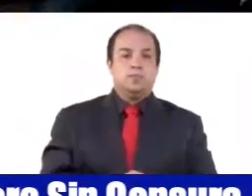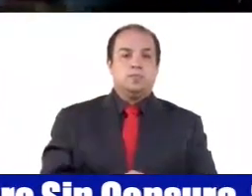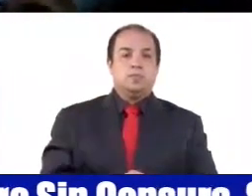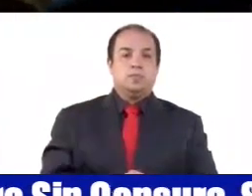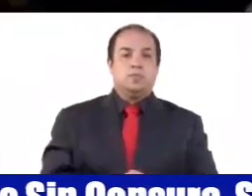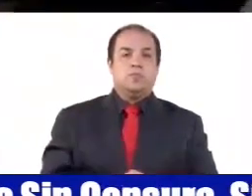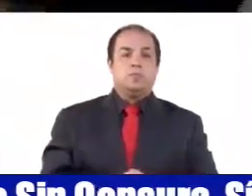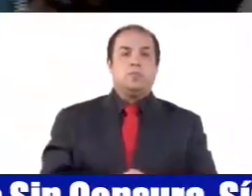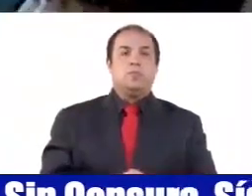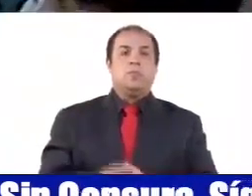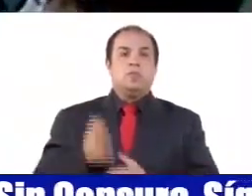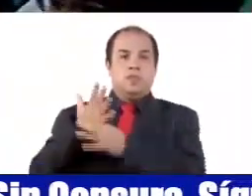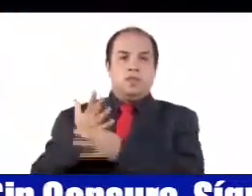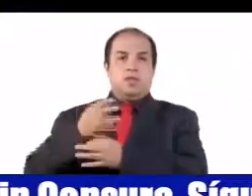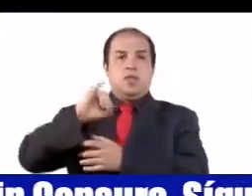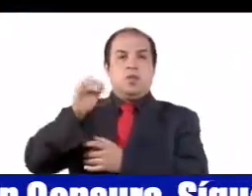dice José Mujica